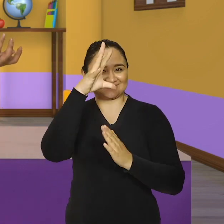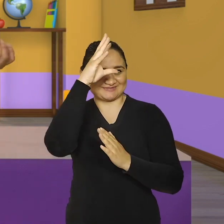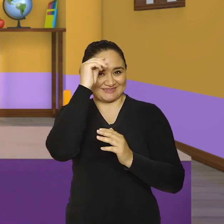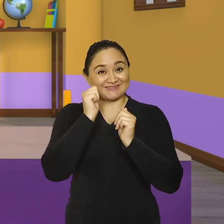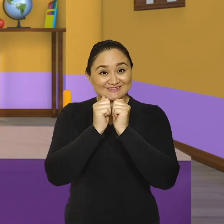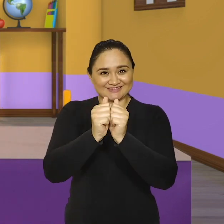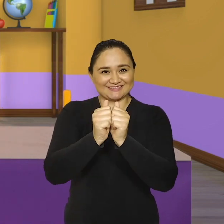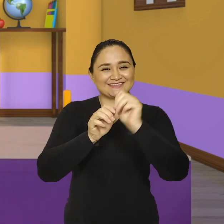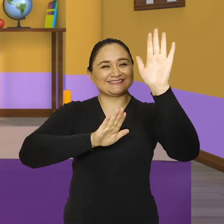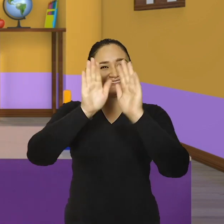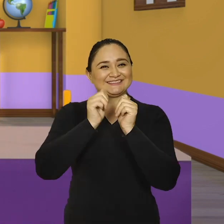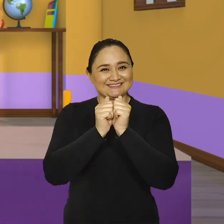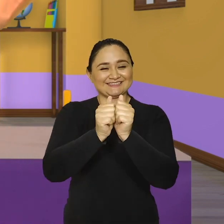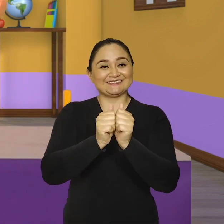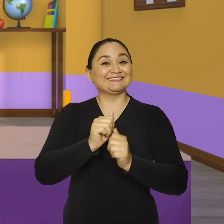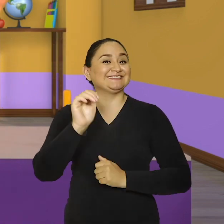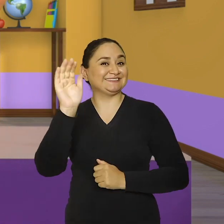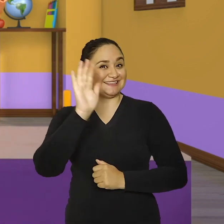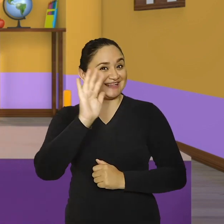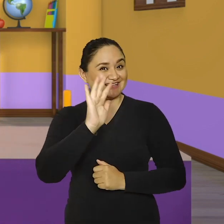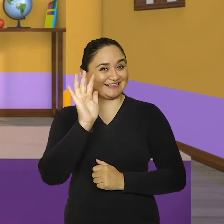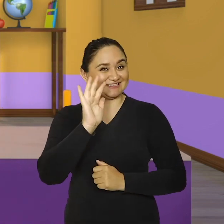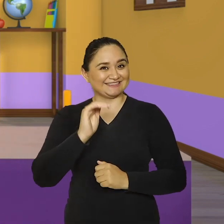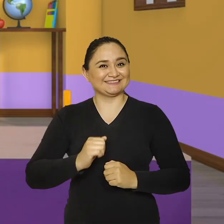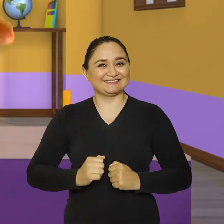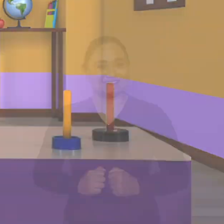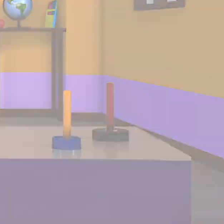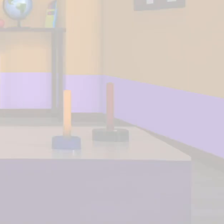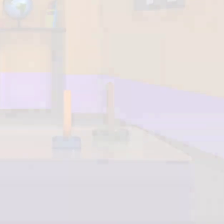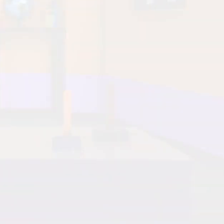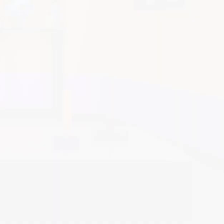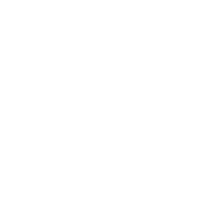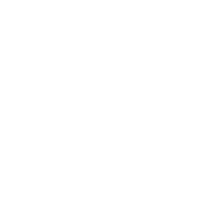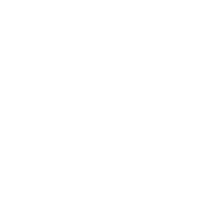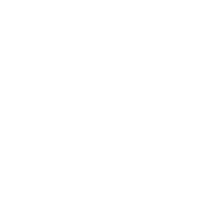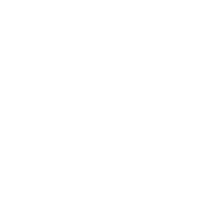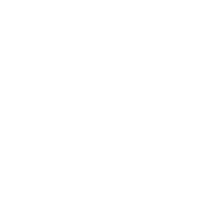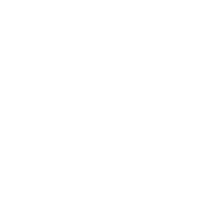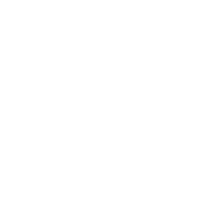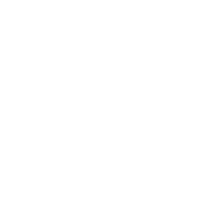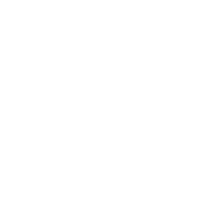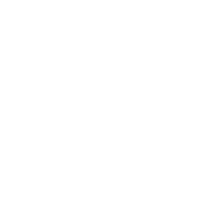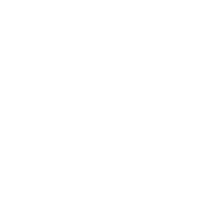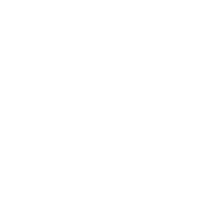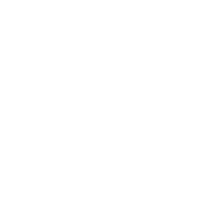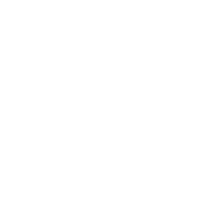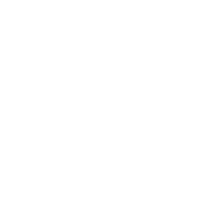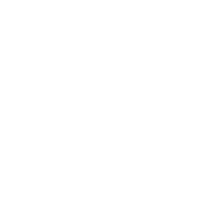Aprendemos Juntos de Educa Contigo. ¡Adiós!